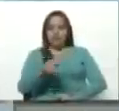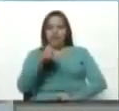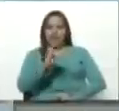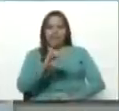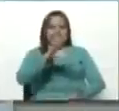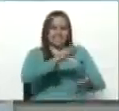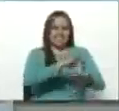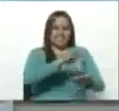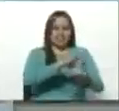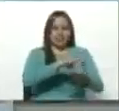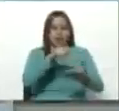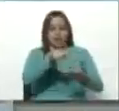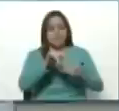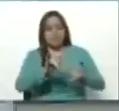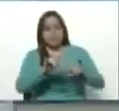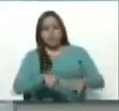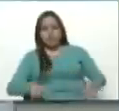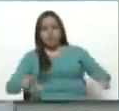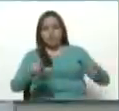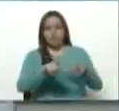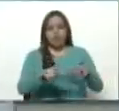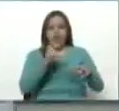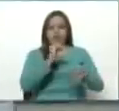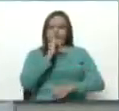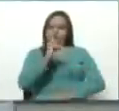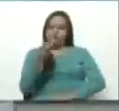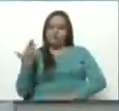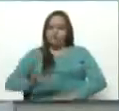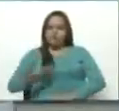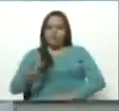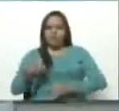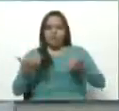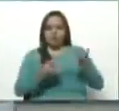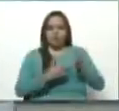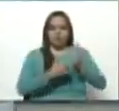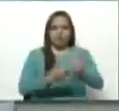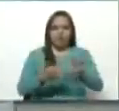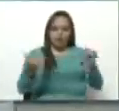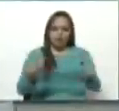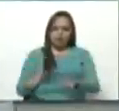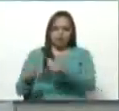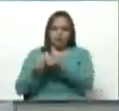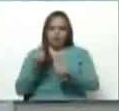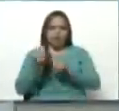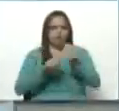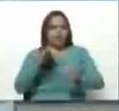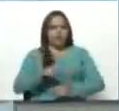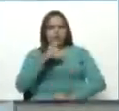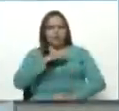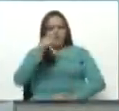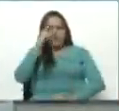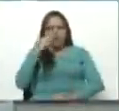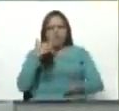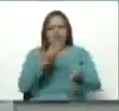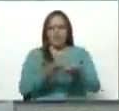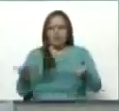centro, en el lugar de los acontecimientos, y no tiene información importante que ofrecernos. Michel, estamos contigo, ¿cómo estás? Muy buenos días, gracias por estar con